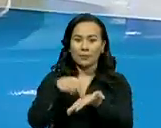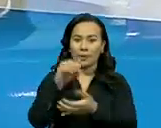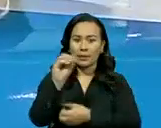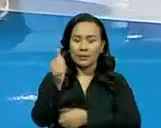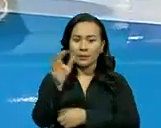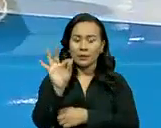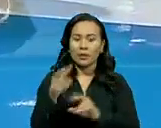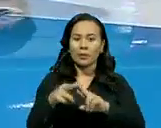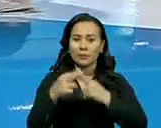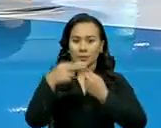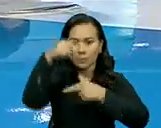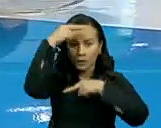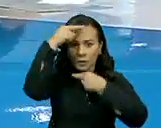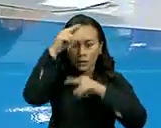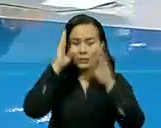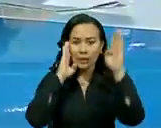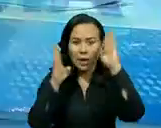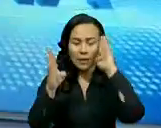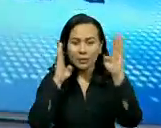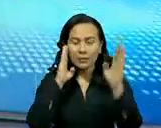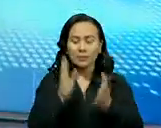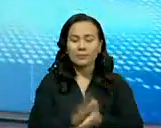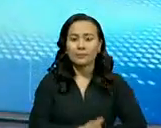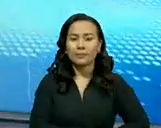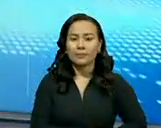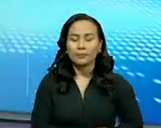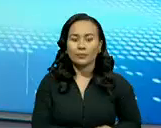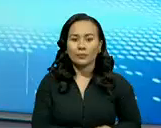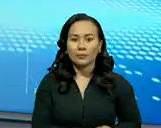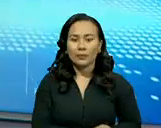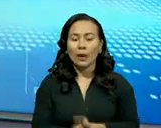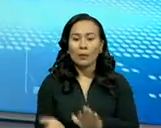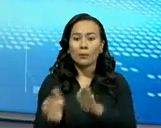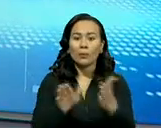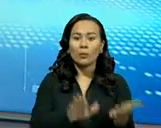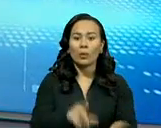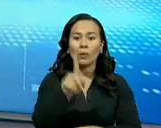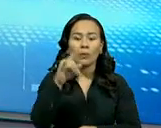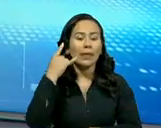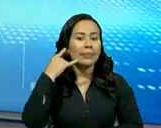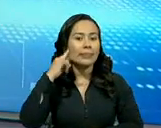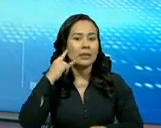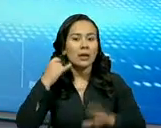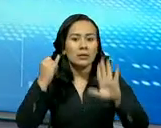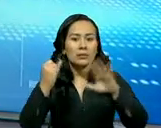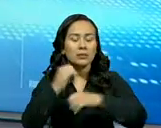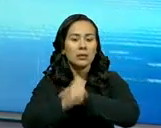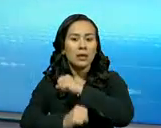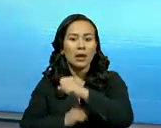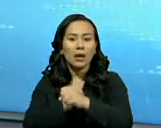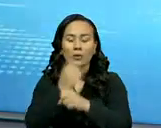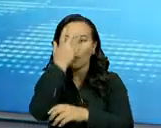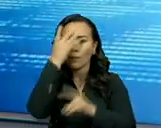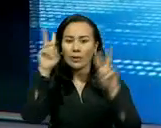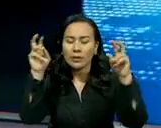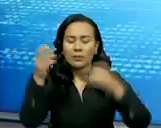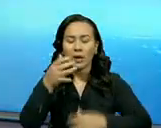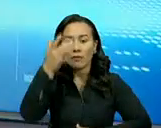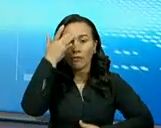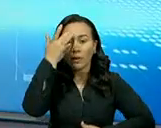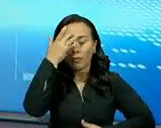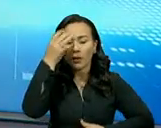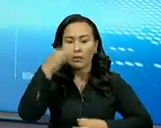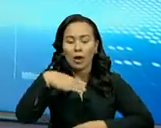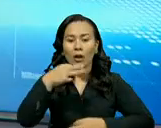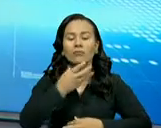inmediato empezamos con la información. Mucha atención. La muerte de una niña de 6 años de edad por un presunto caso de meningitis en el